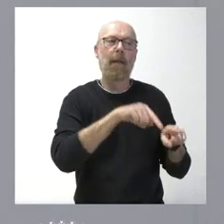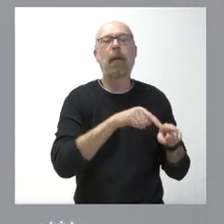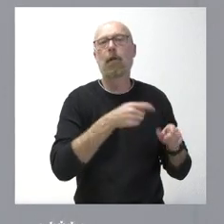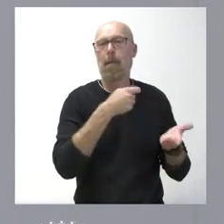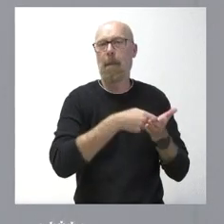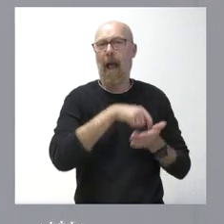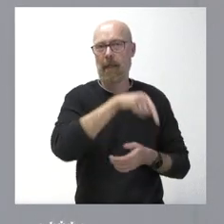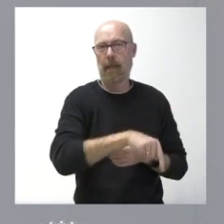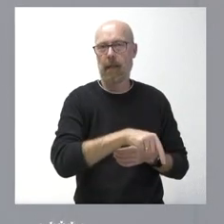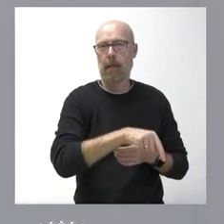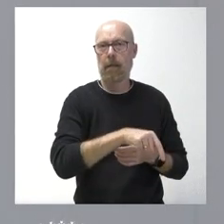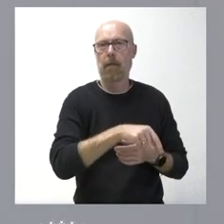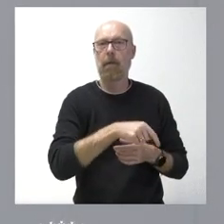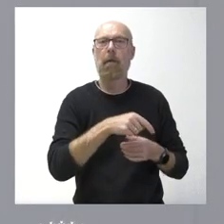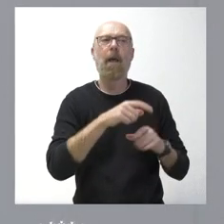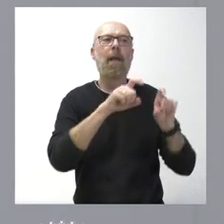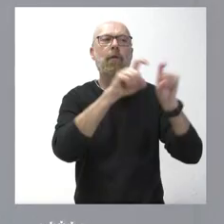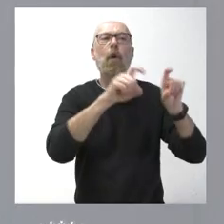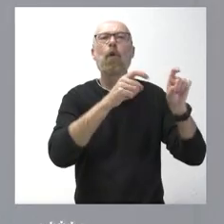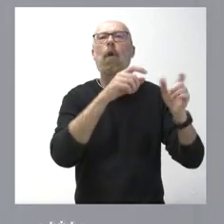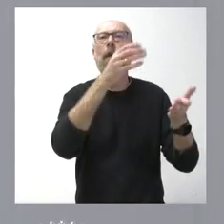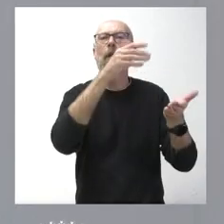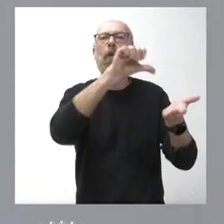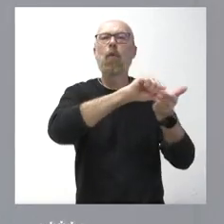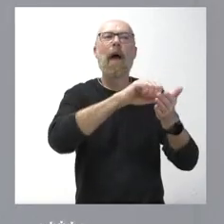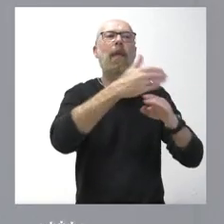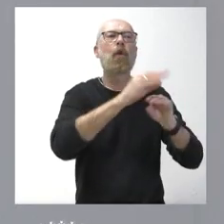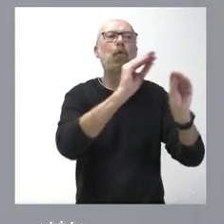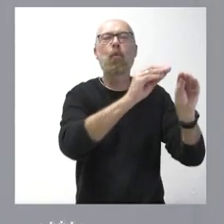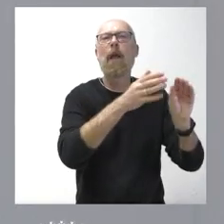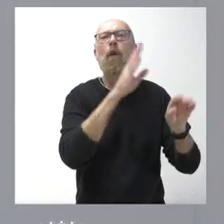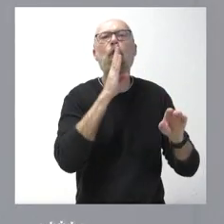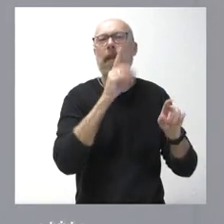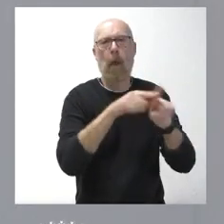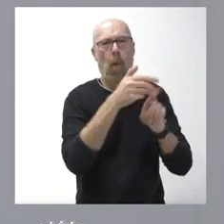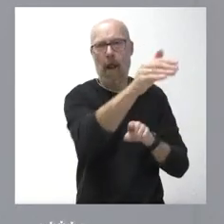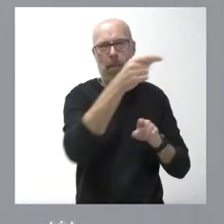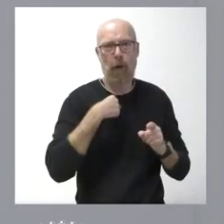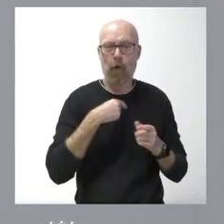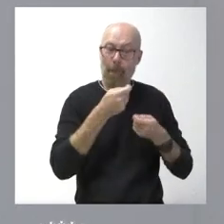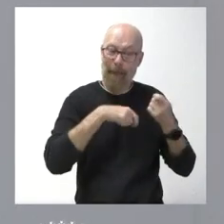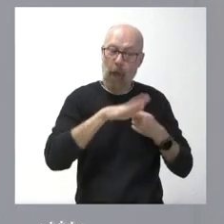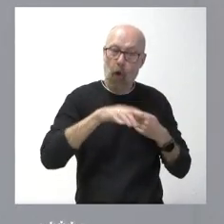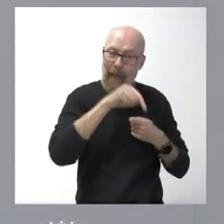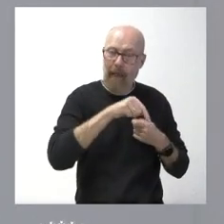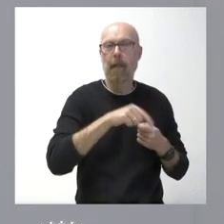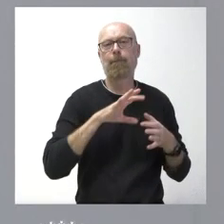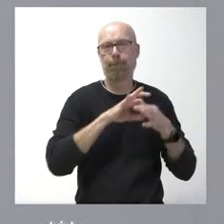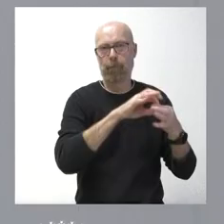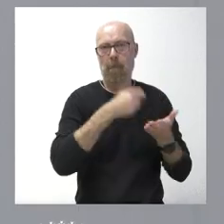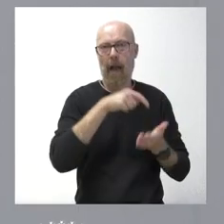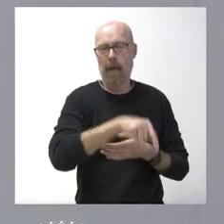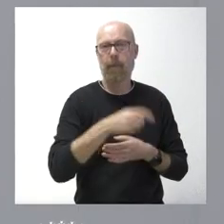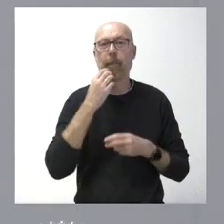censado en el caso de los tributos que participamos de ingresos del Estado Pues participamos en el